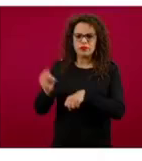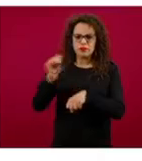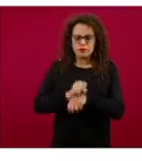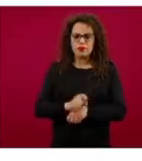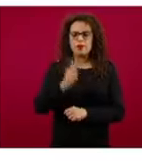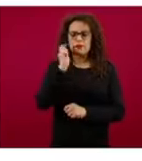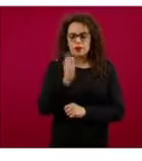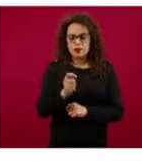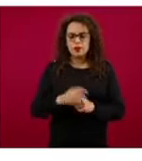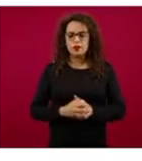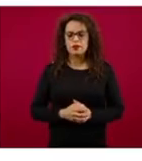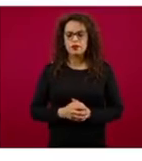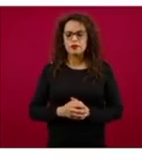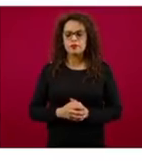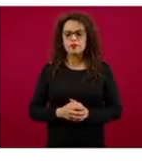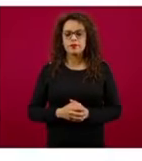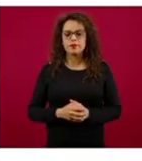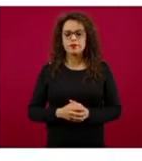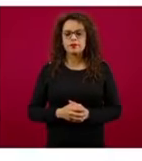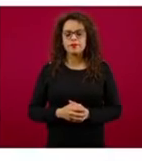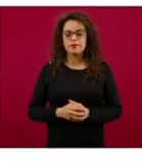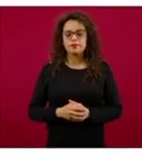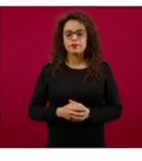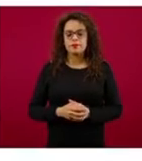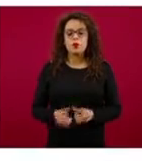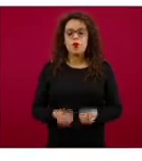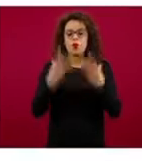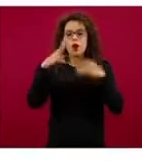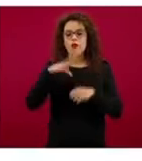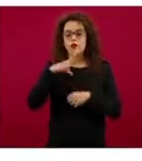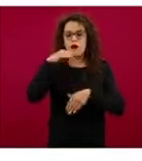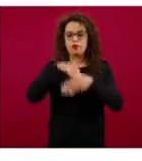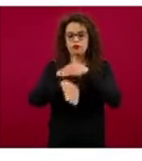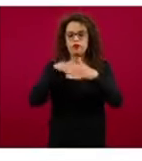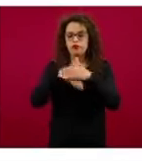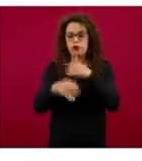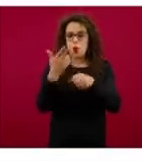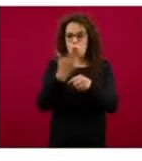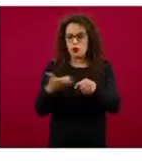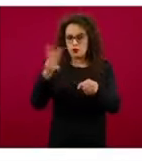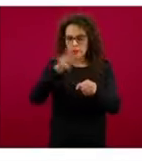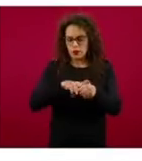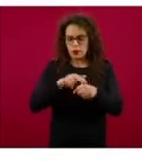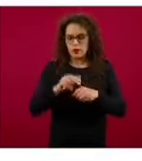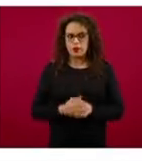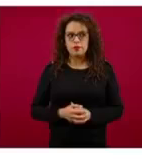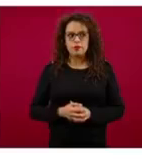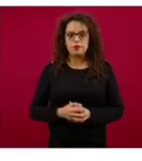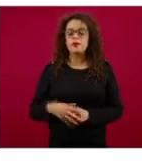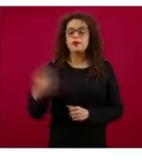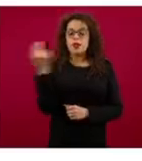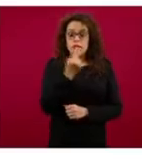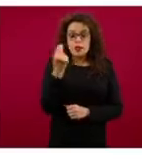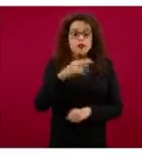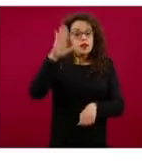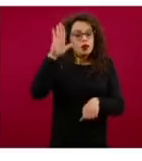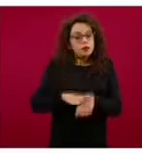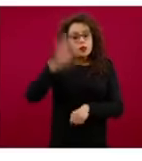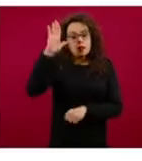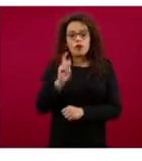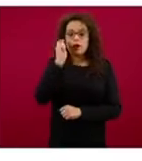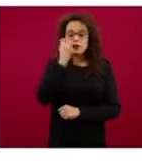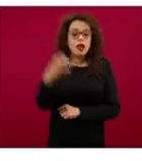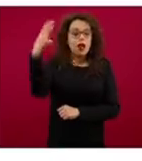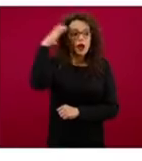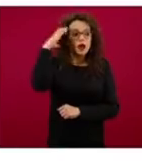de las capacidades hospitalarias. La idea es aquí, en algún momento había que expandir y tener lo más posible de